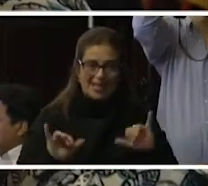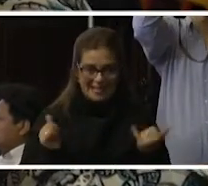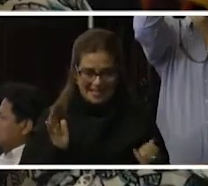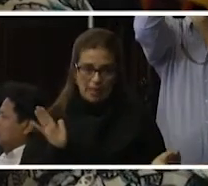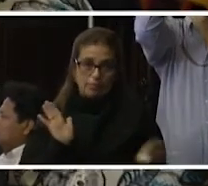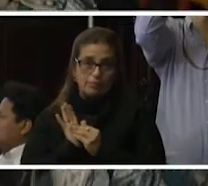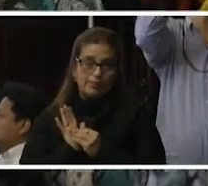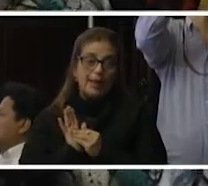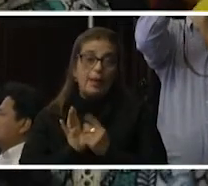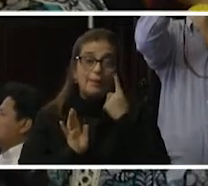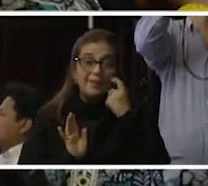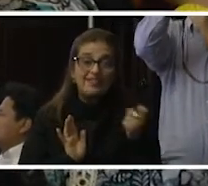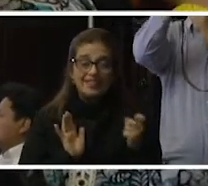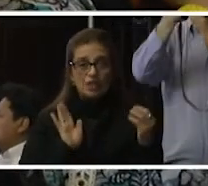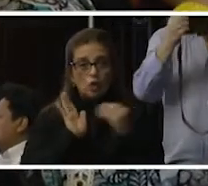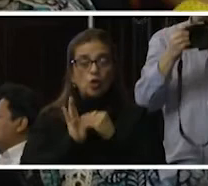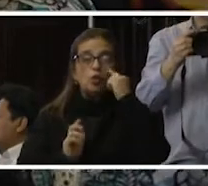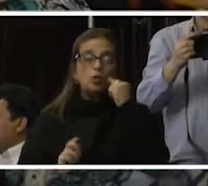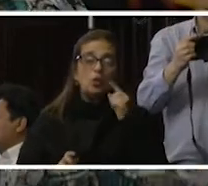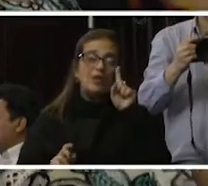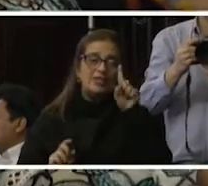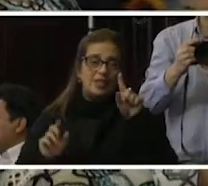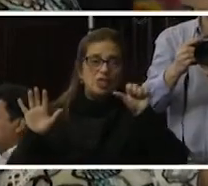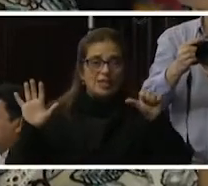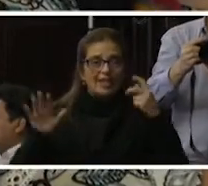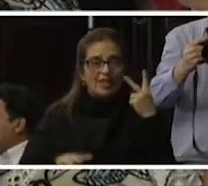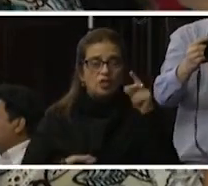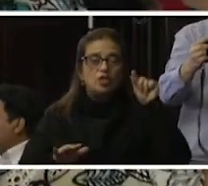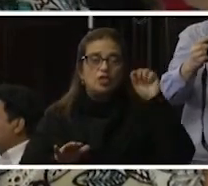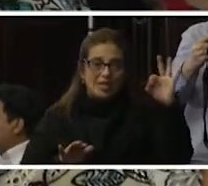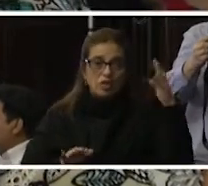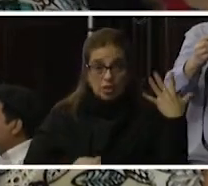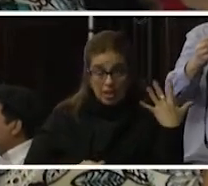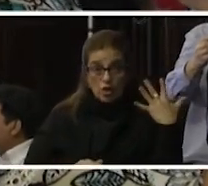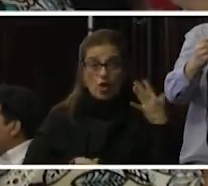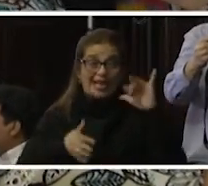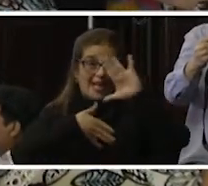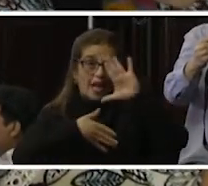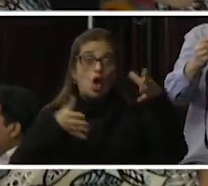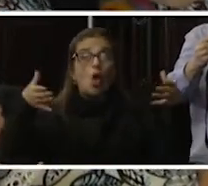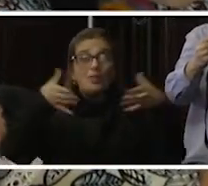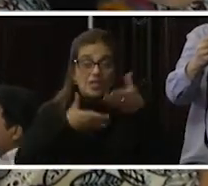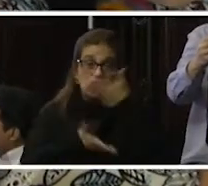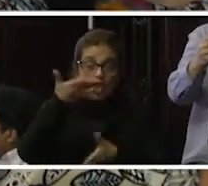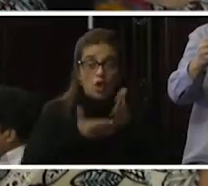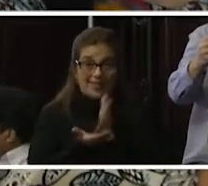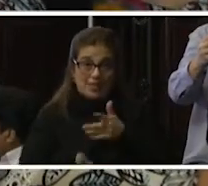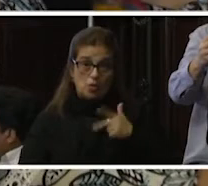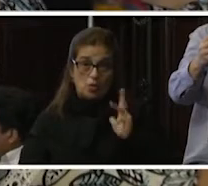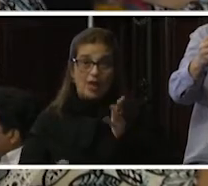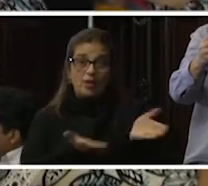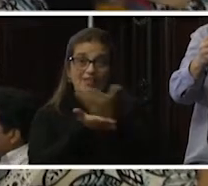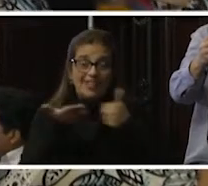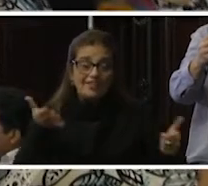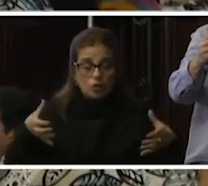medida cautelar número 262-05, emitida por la Comisión Interamericana de Derechos Humanos en beneficio de los